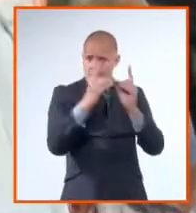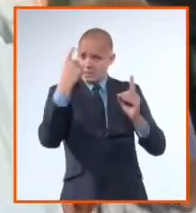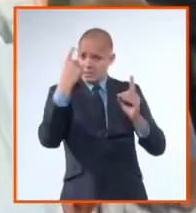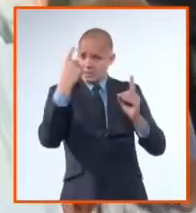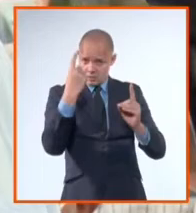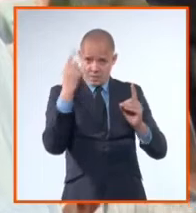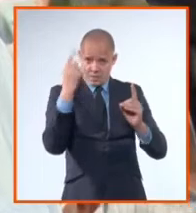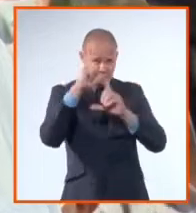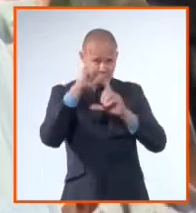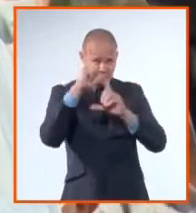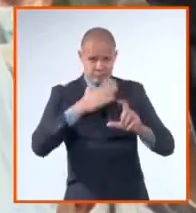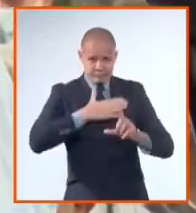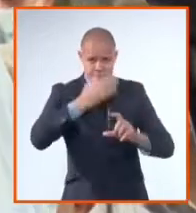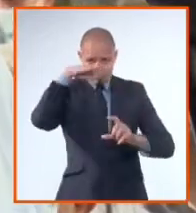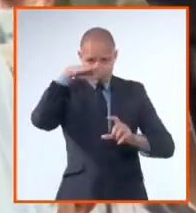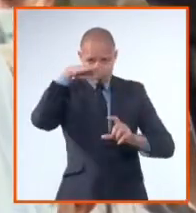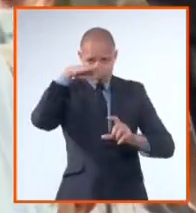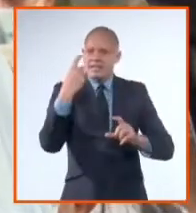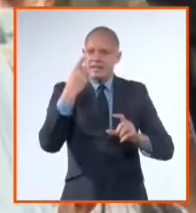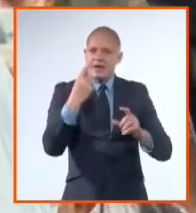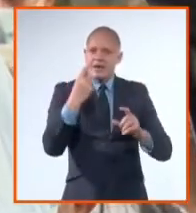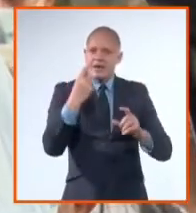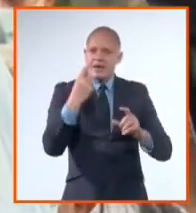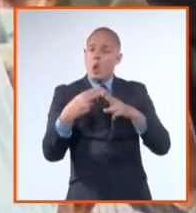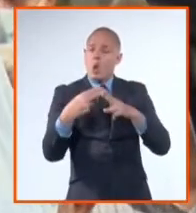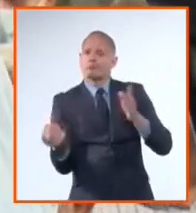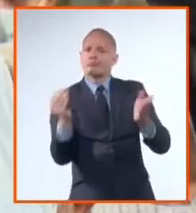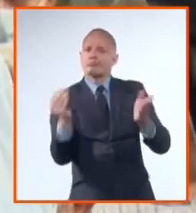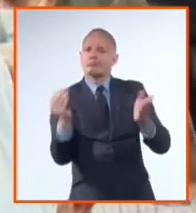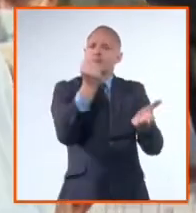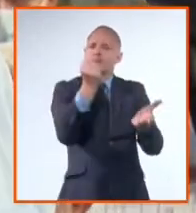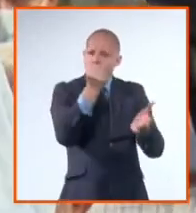subordinación. Y nosotros pensamos,